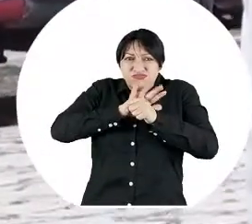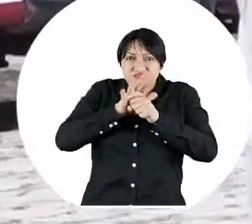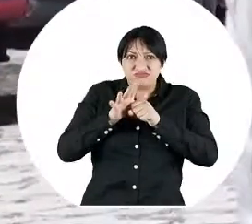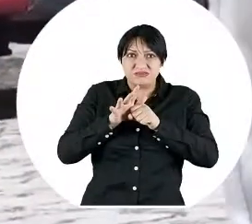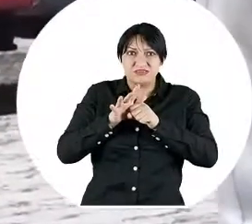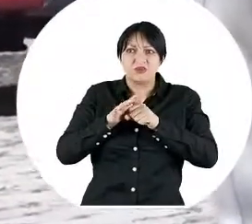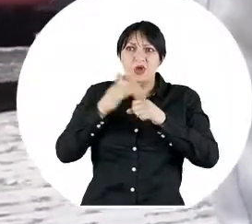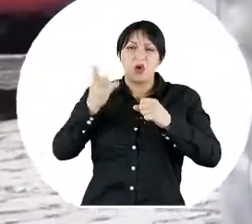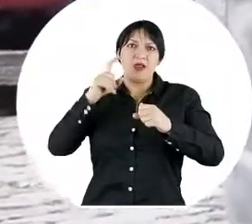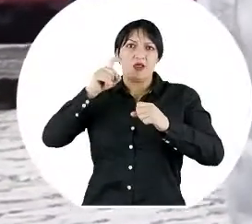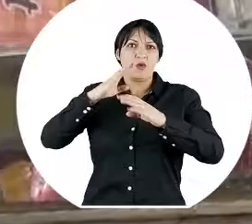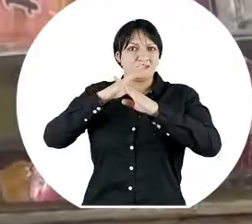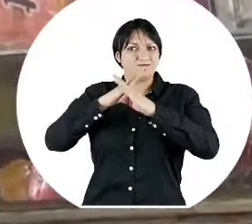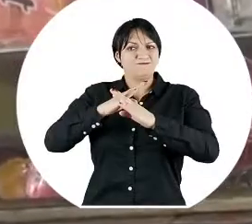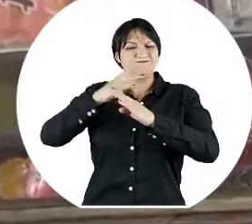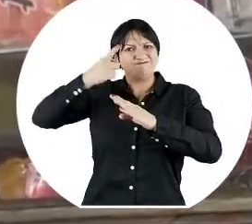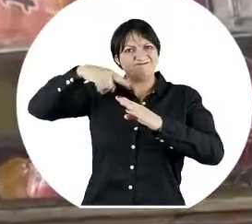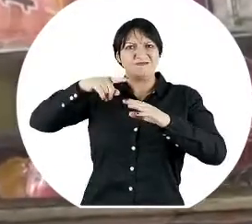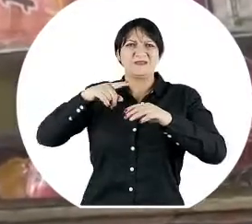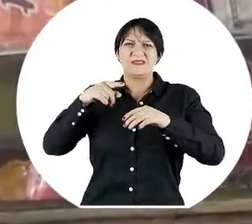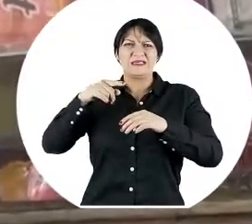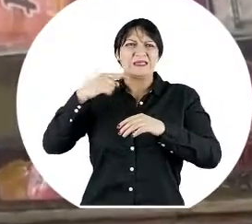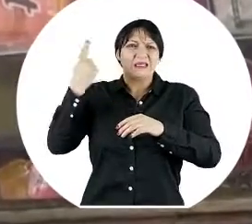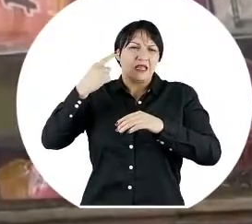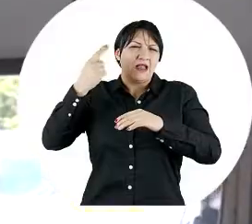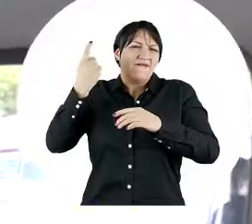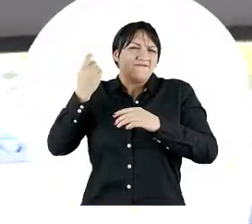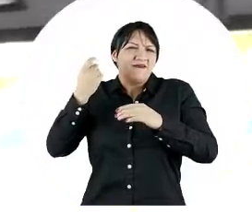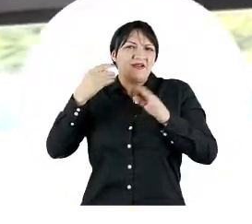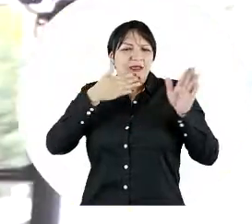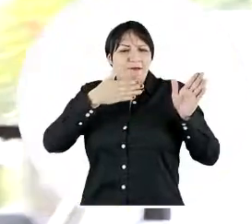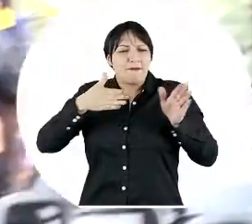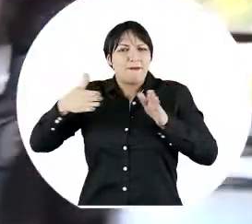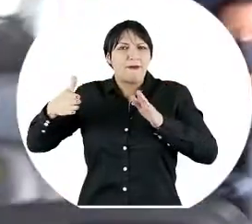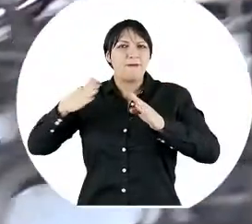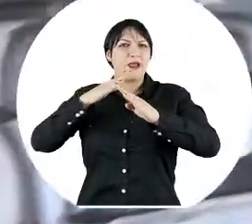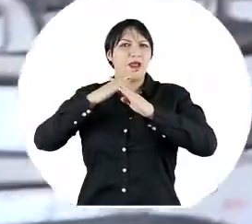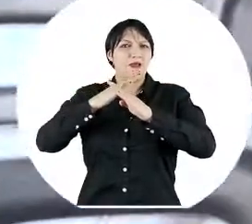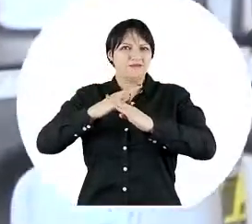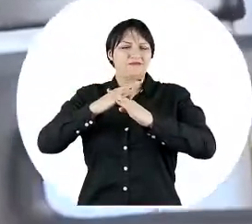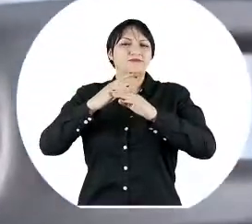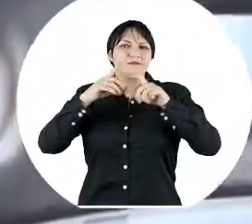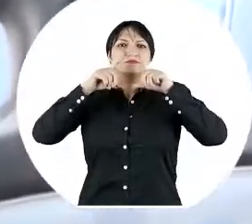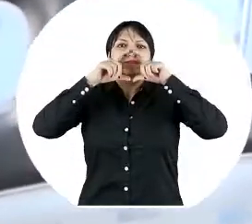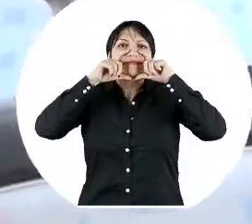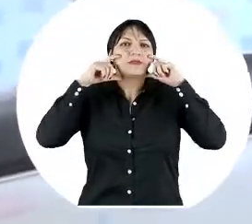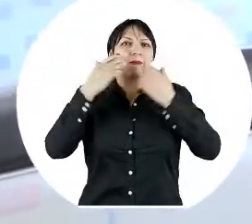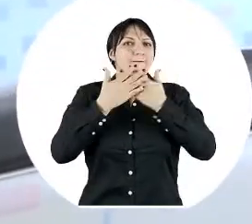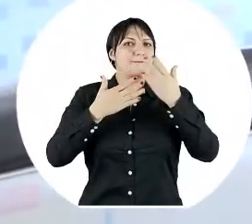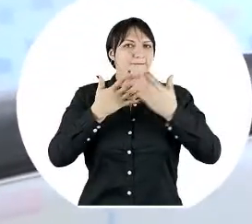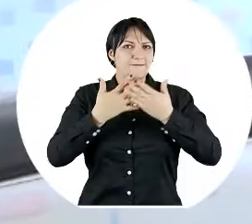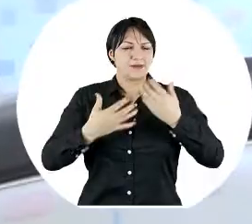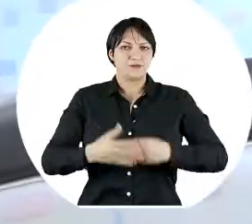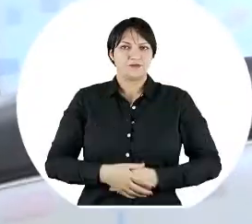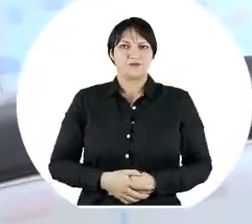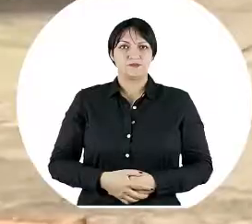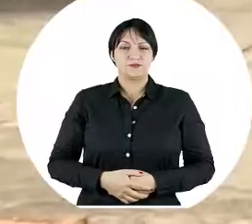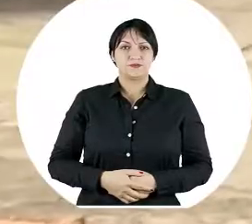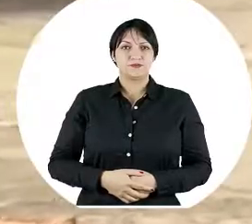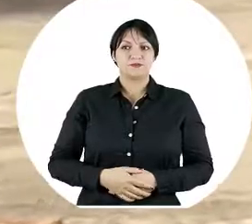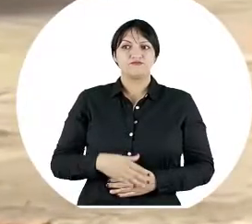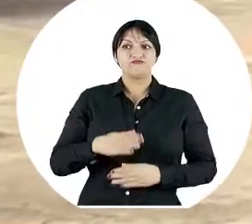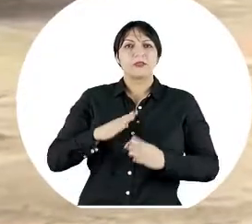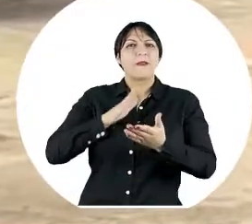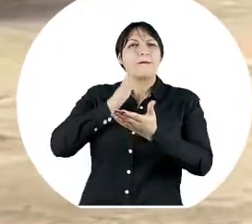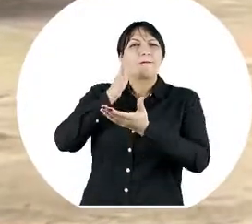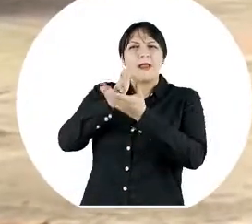nos apoyen utilizando las medidas de bioseguridad, su tapabocas, el lavado de manos y el distanciamiento social. Se programó un